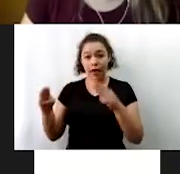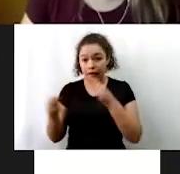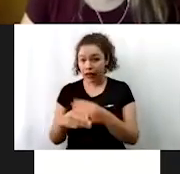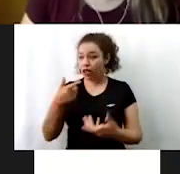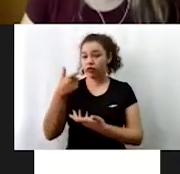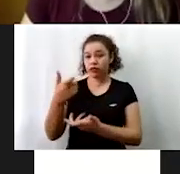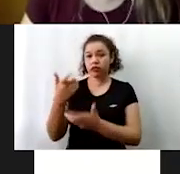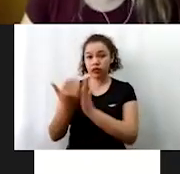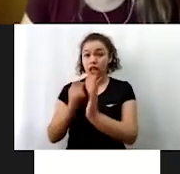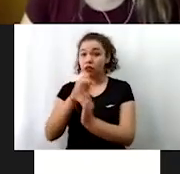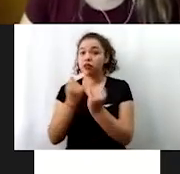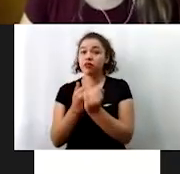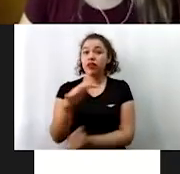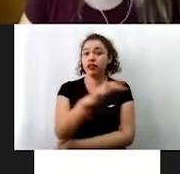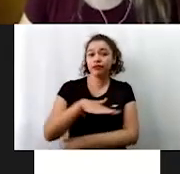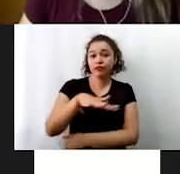en espacios, ¿no? Y